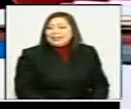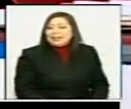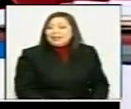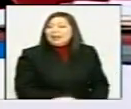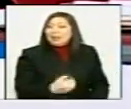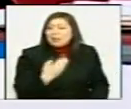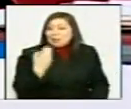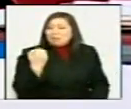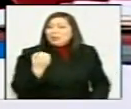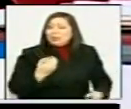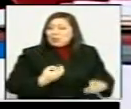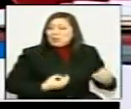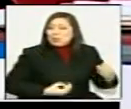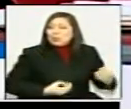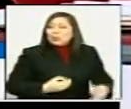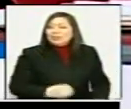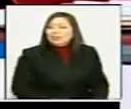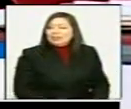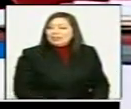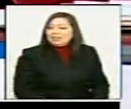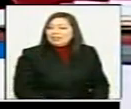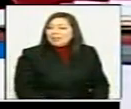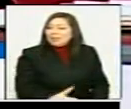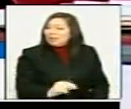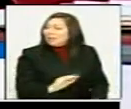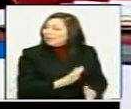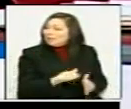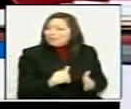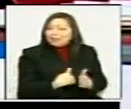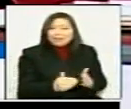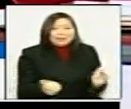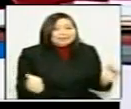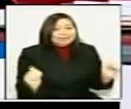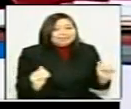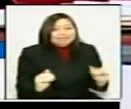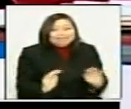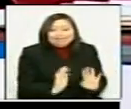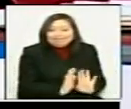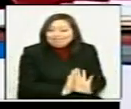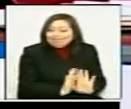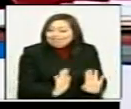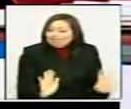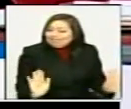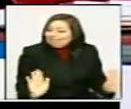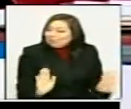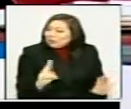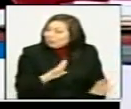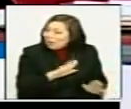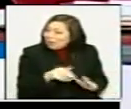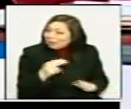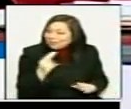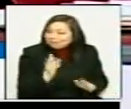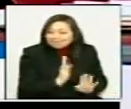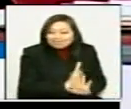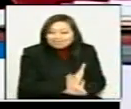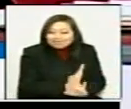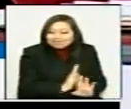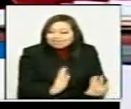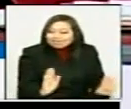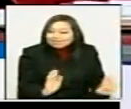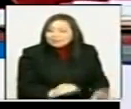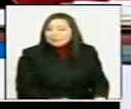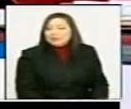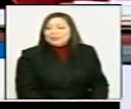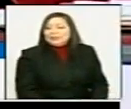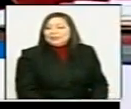Hay un poder judicial que no todos han caído en el juego corrupto. Quizás es una